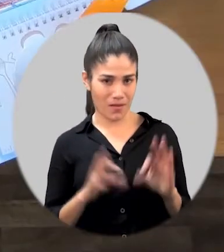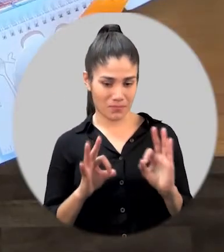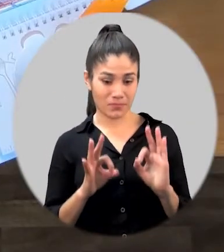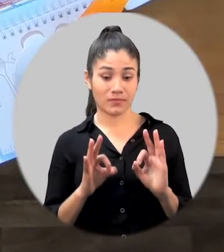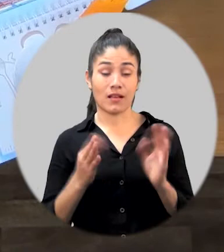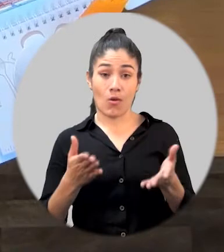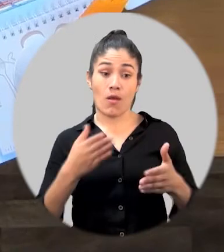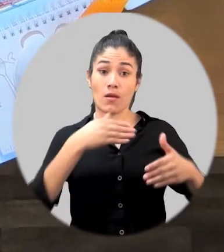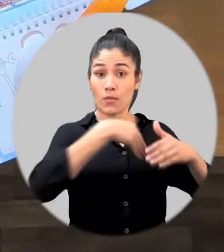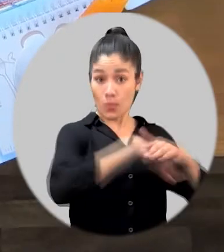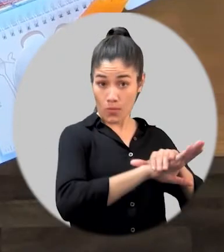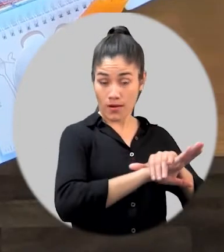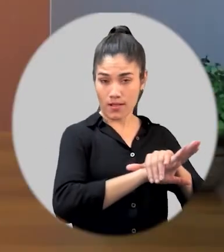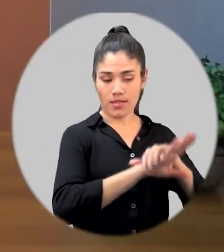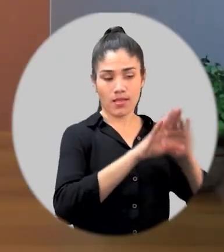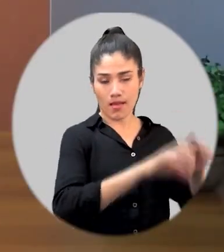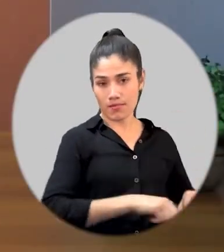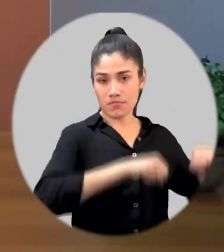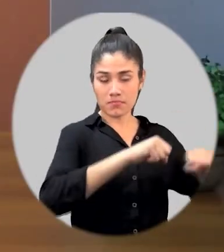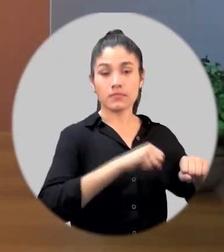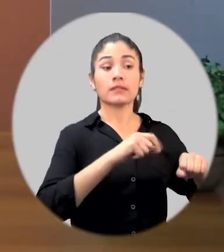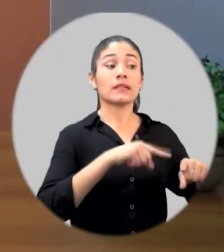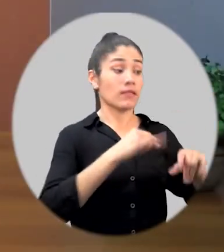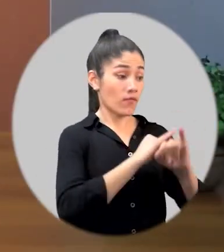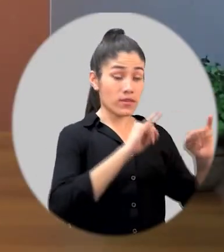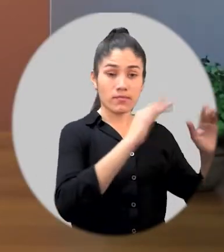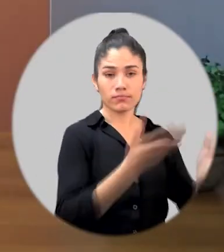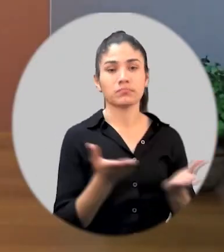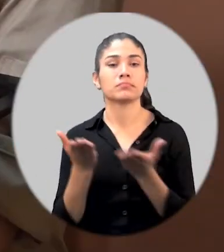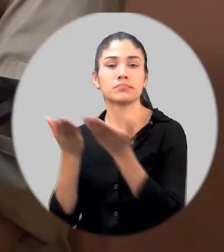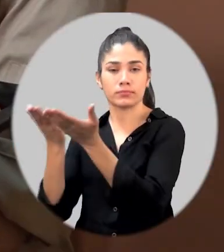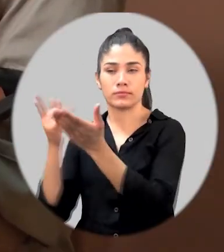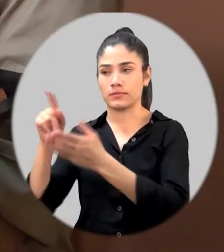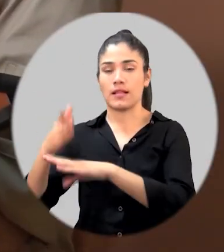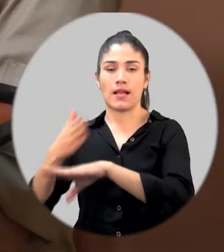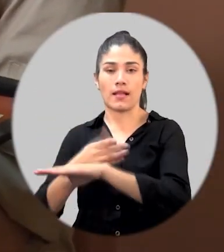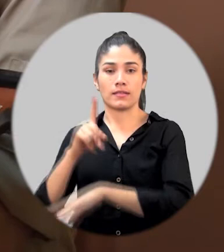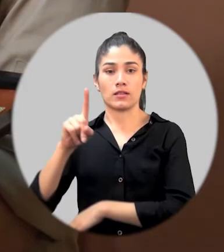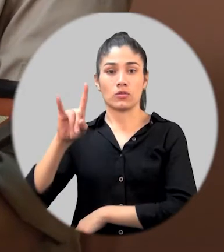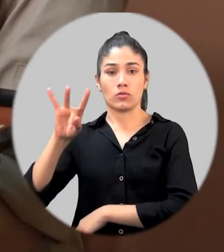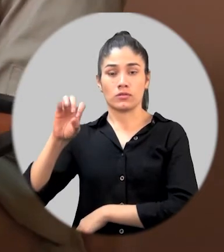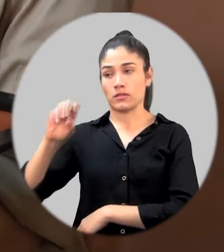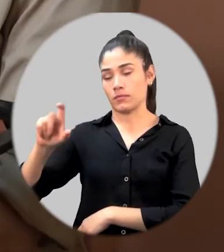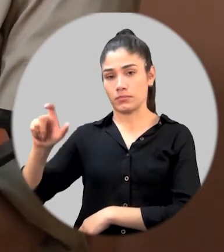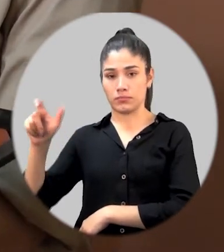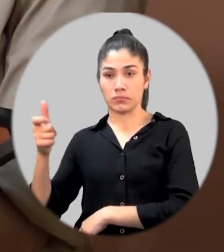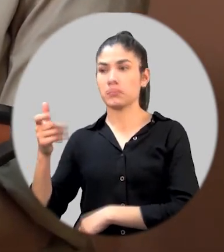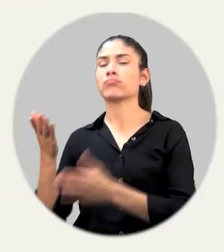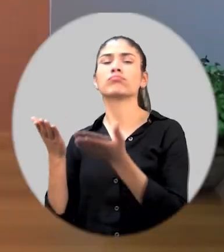se endurezca y luego horneamos a un horno precalentado en 180 grados durante 20 minutos